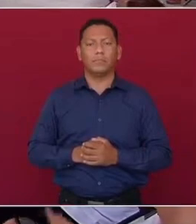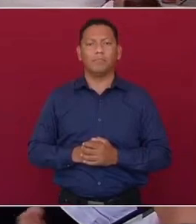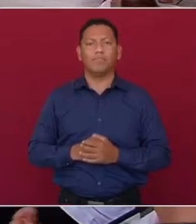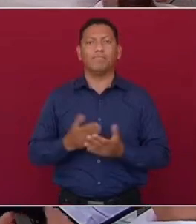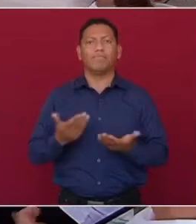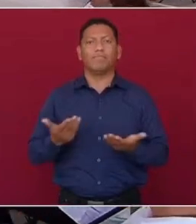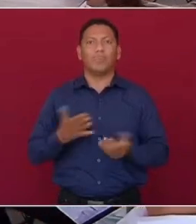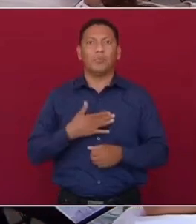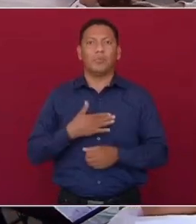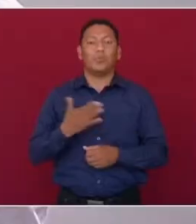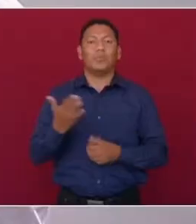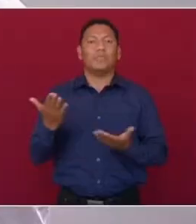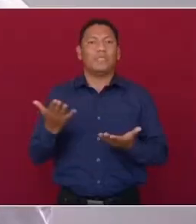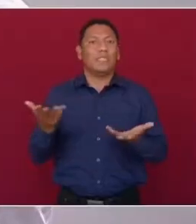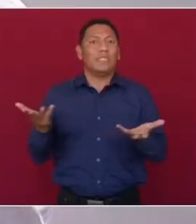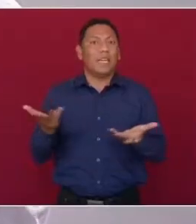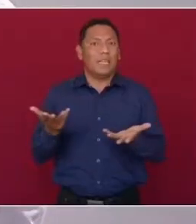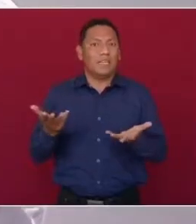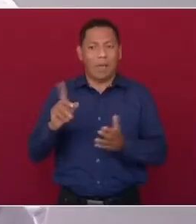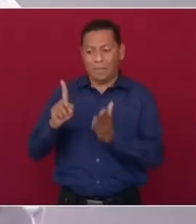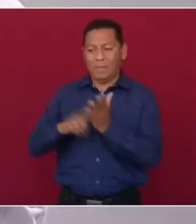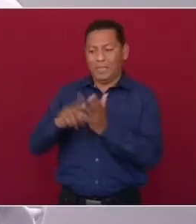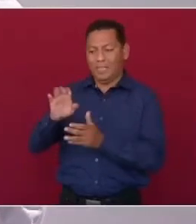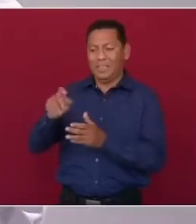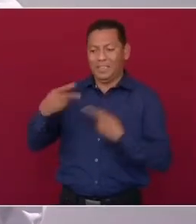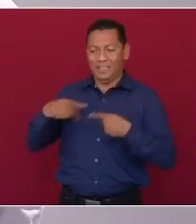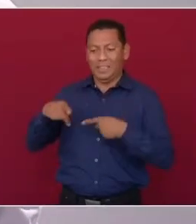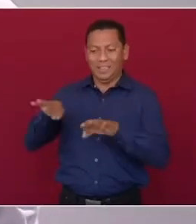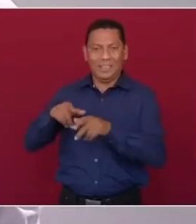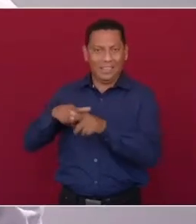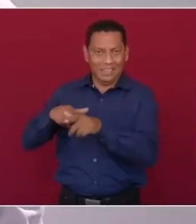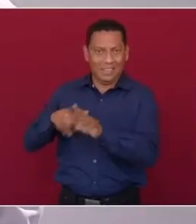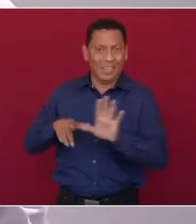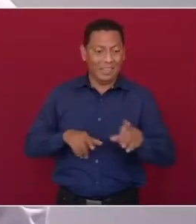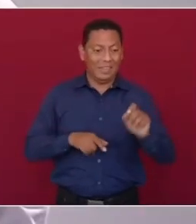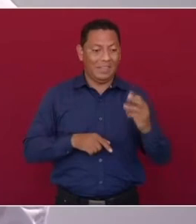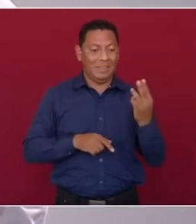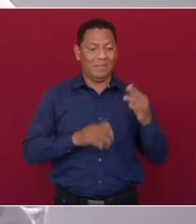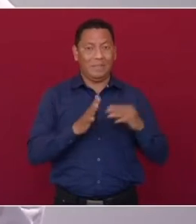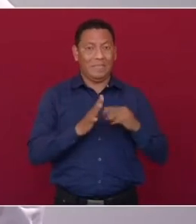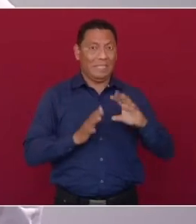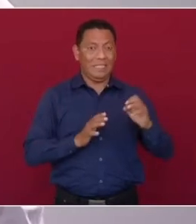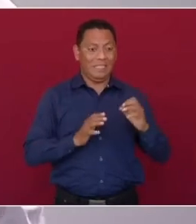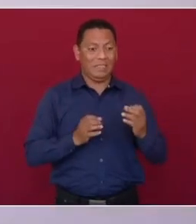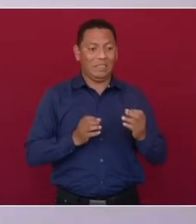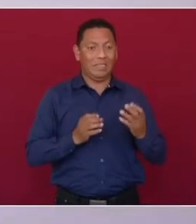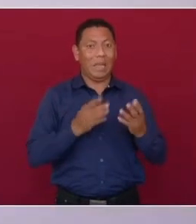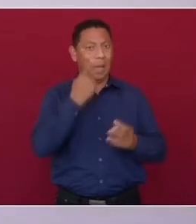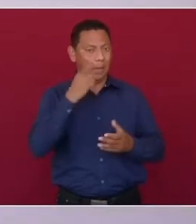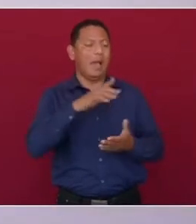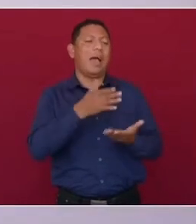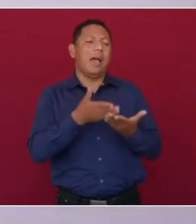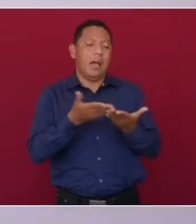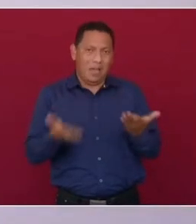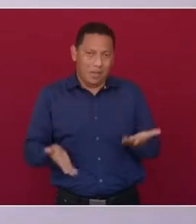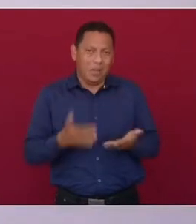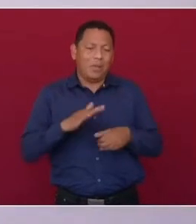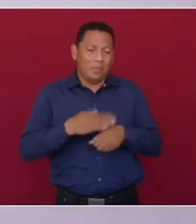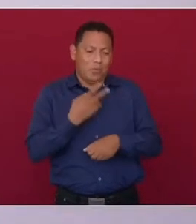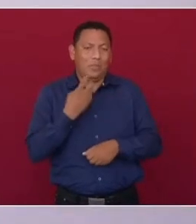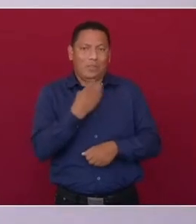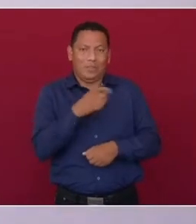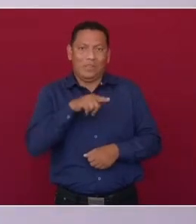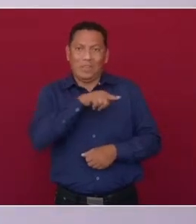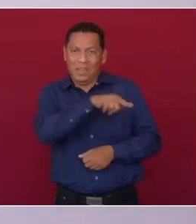Bueno, pues ya por eso lo de la coquizadora en Salina Cruz, porque